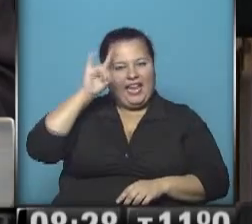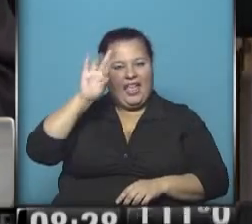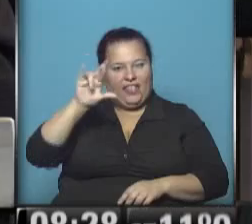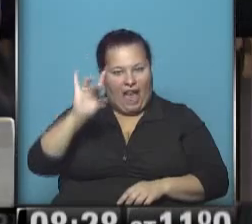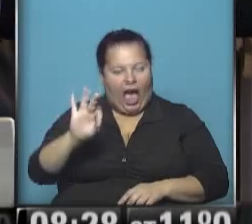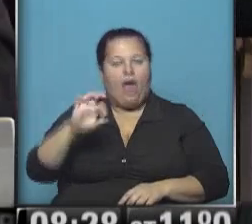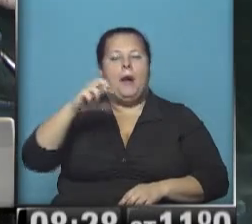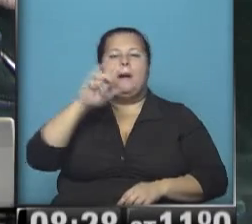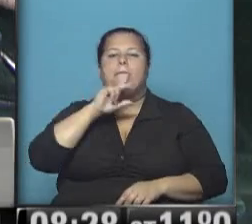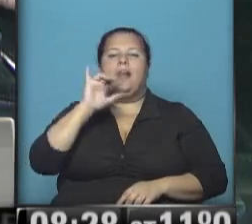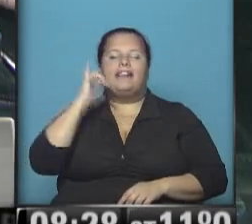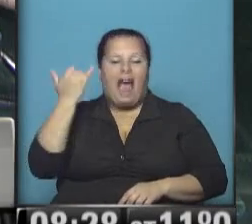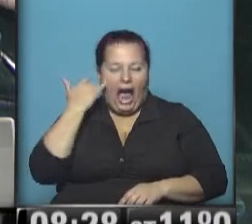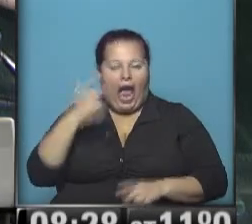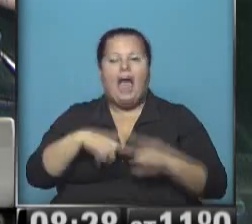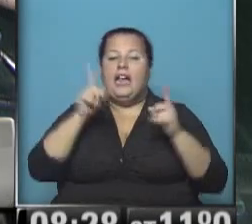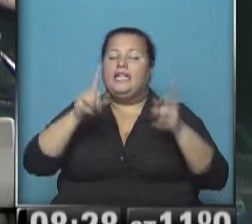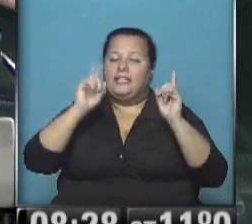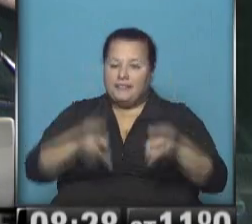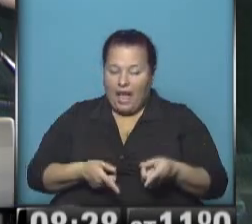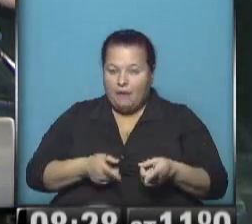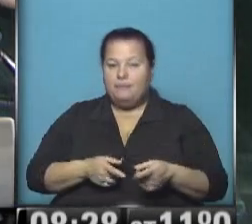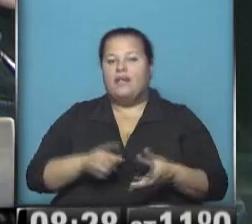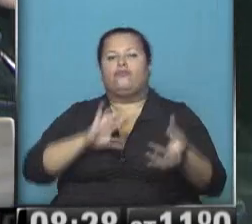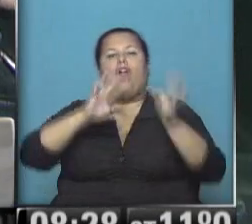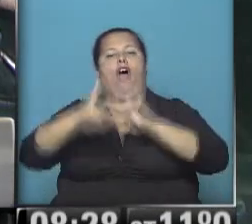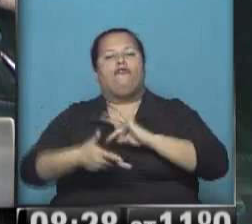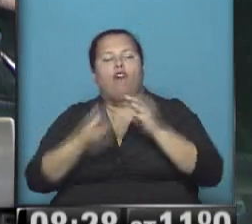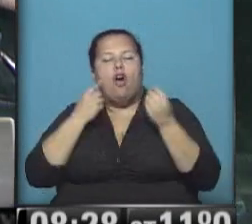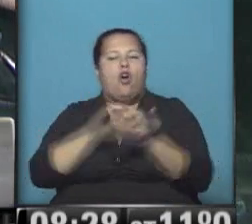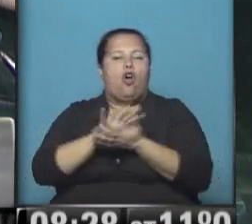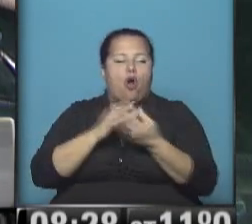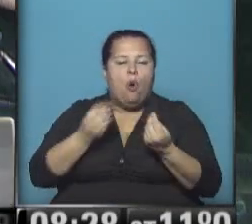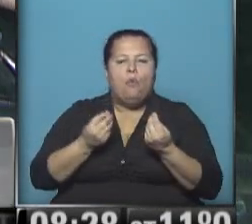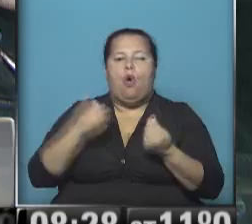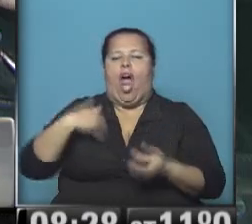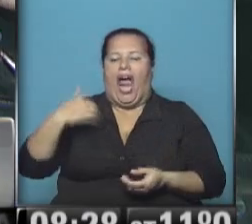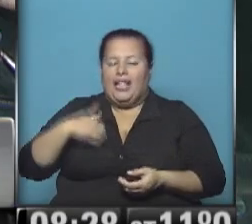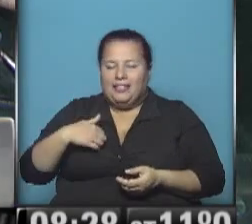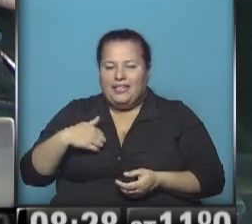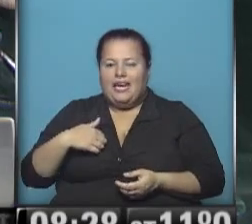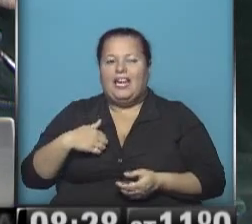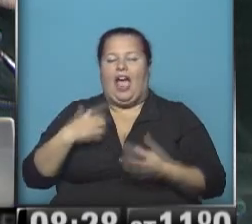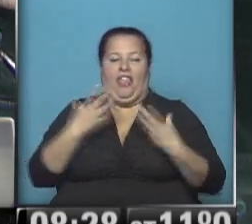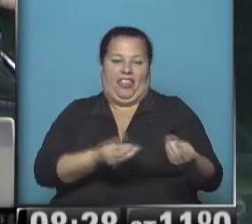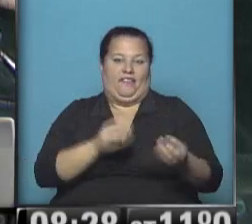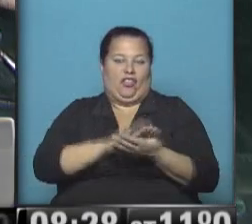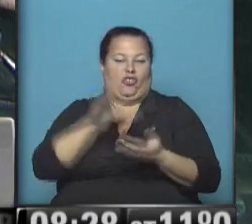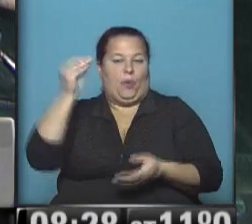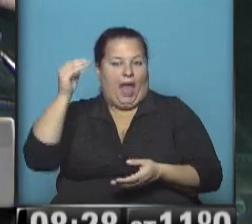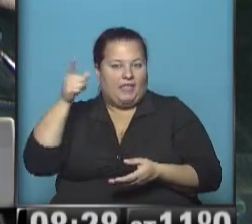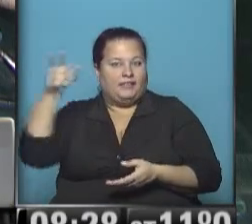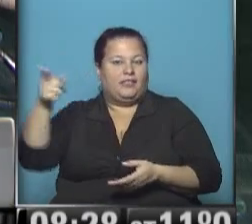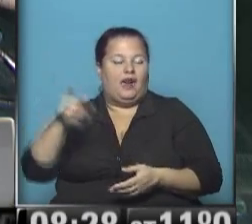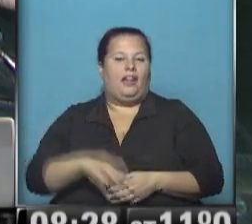pegar este esto esto también es una forma de ver la cosa y ver como argentina también se defiende esto que está haciendo brasil que no